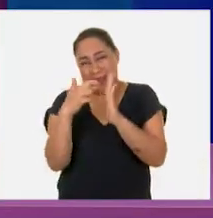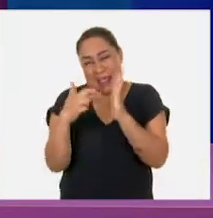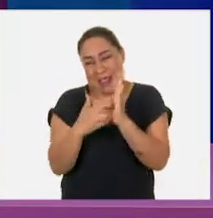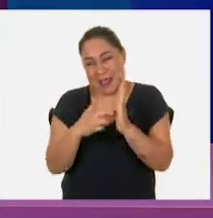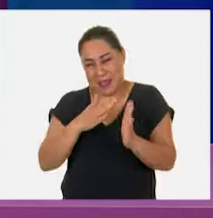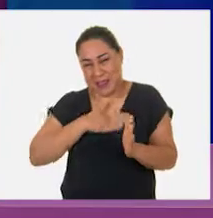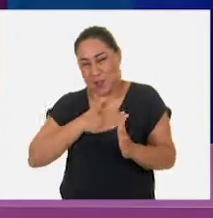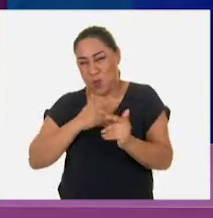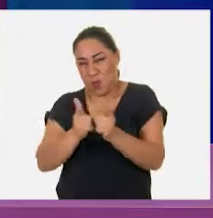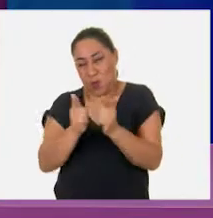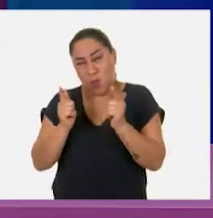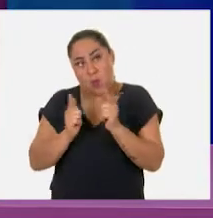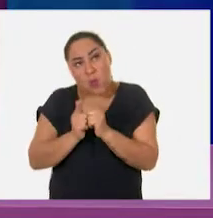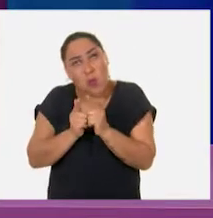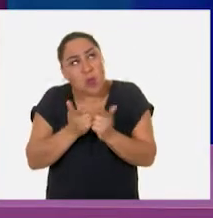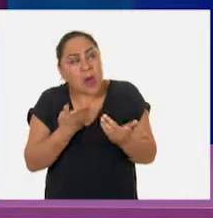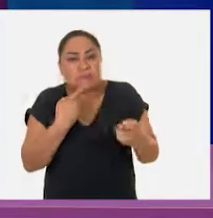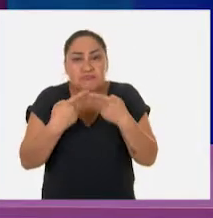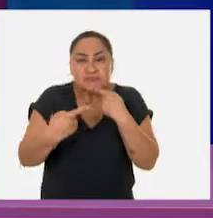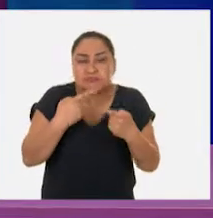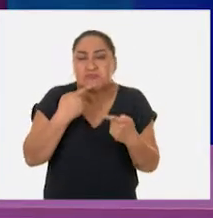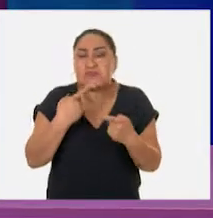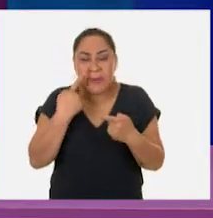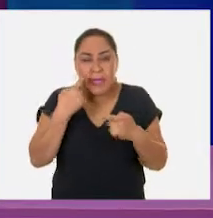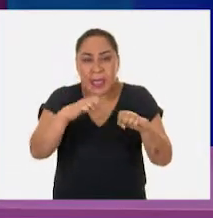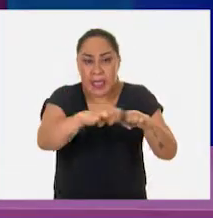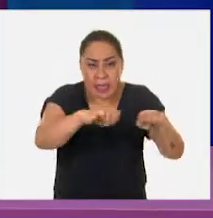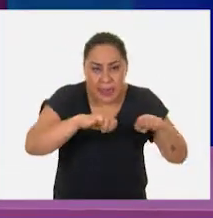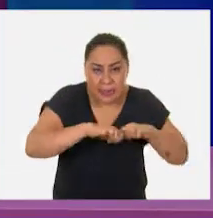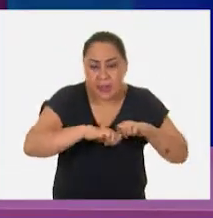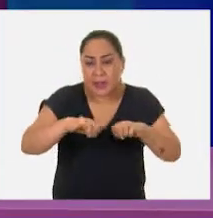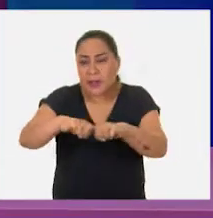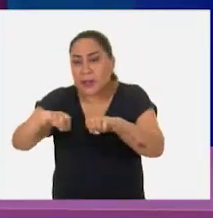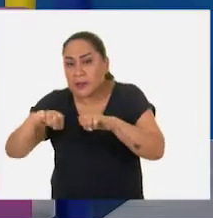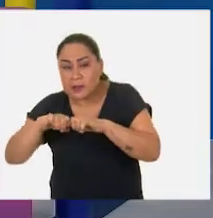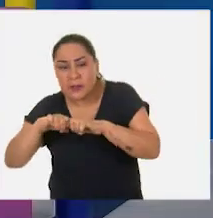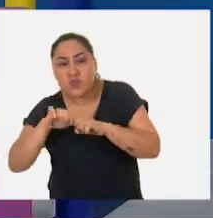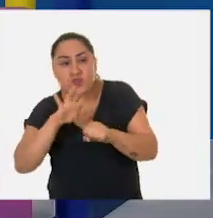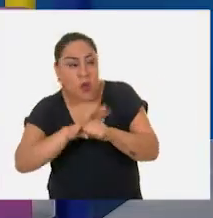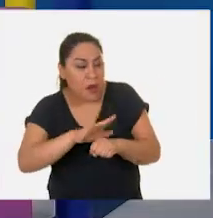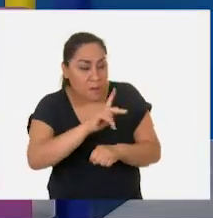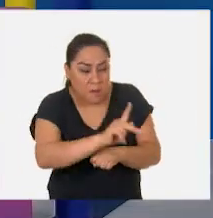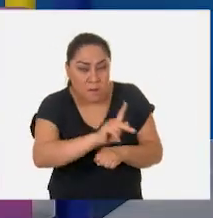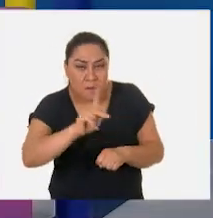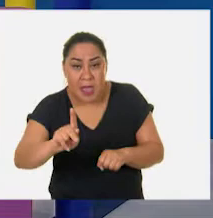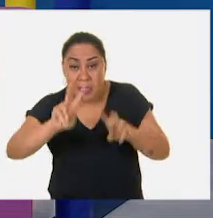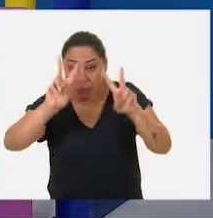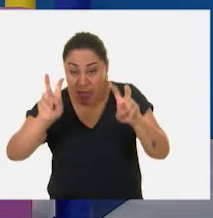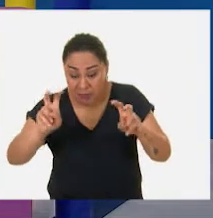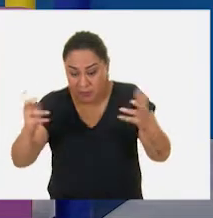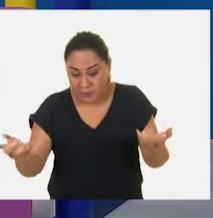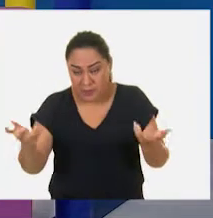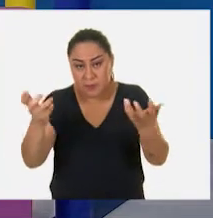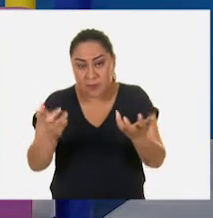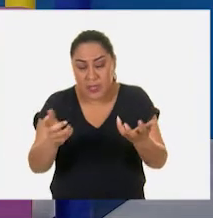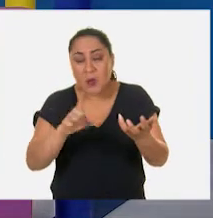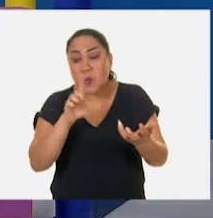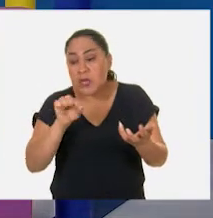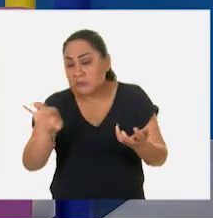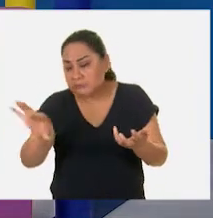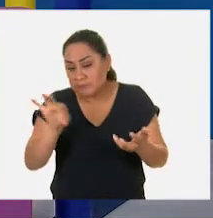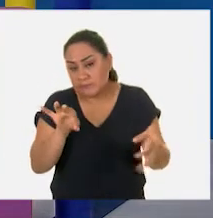grupo, podríamos organizarnos por equipos entre los que tienen temas en común y elegir a algunos